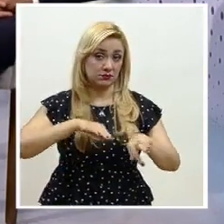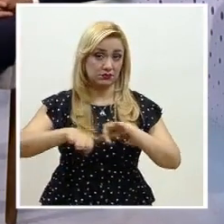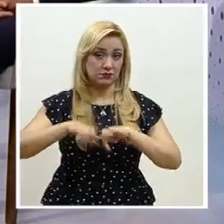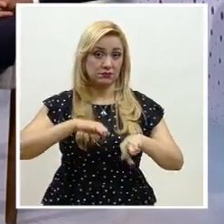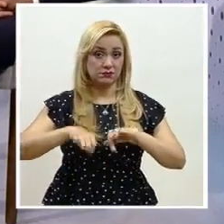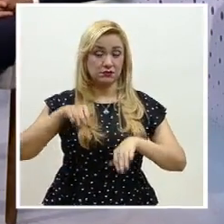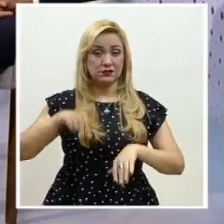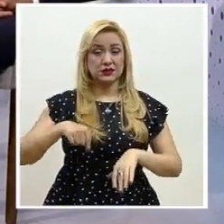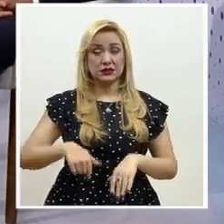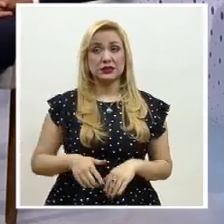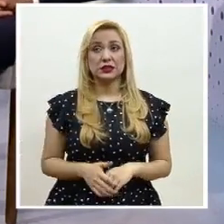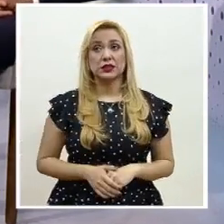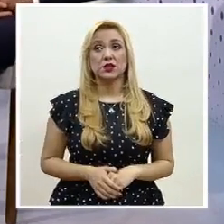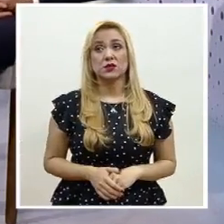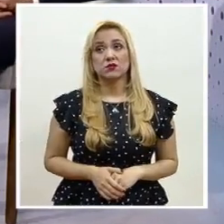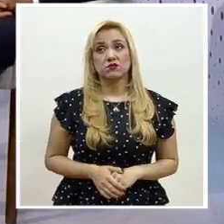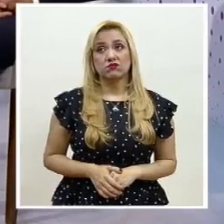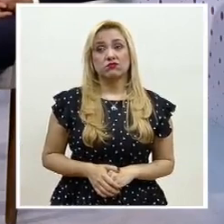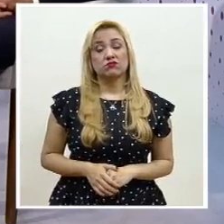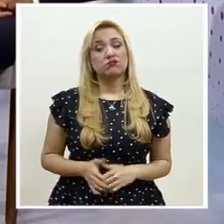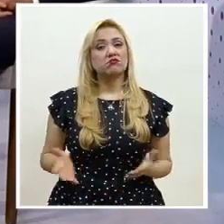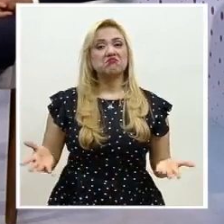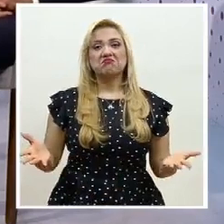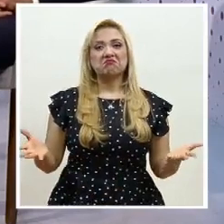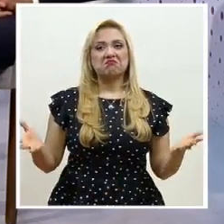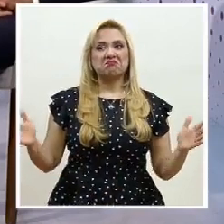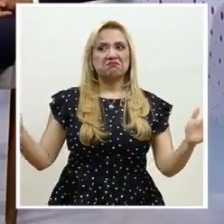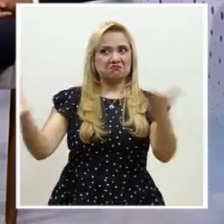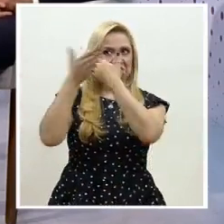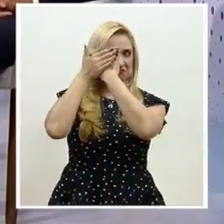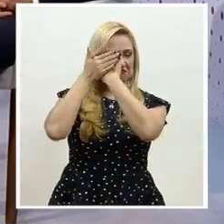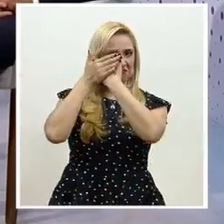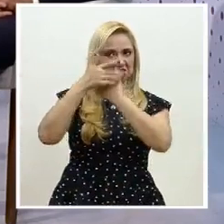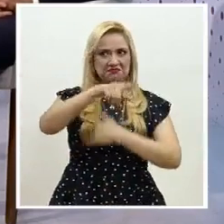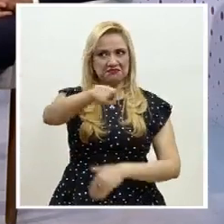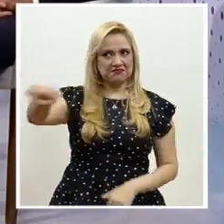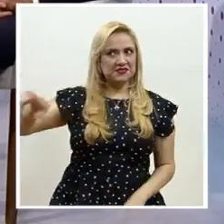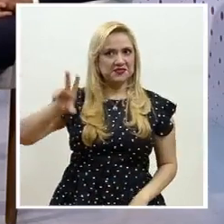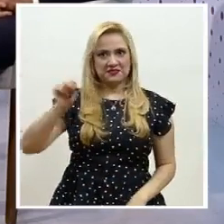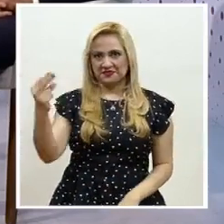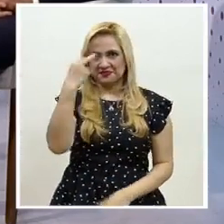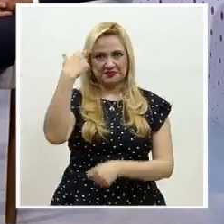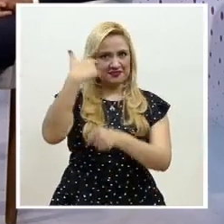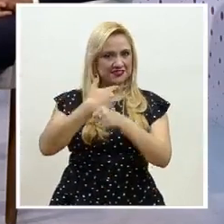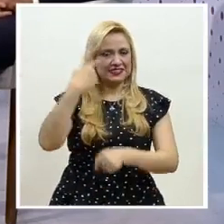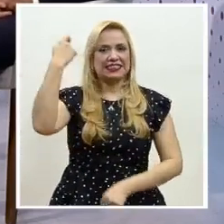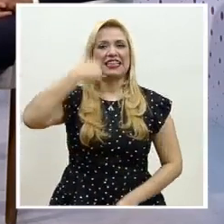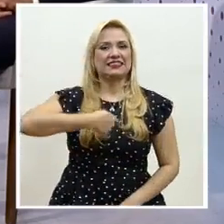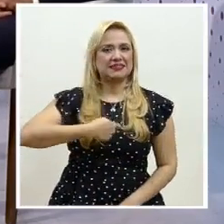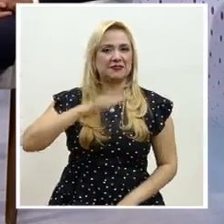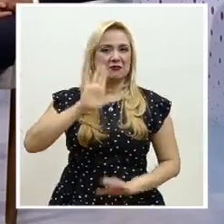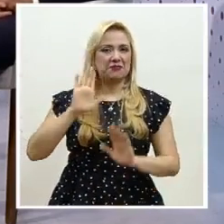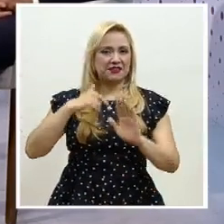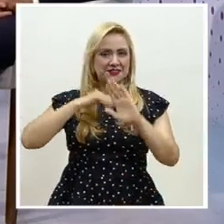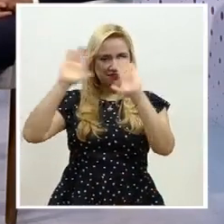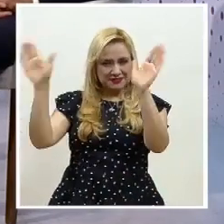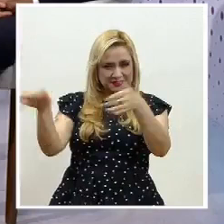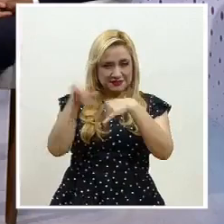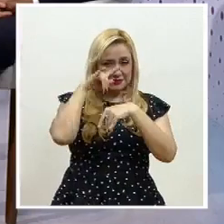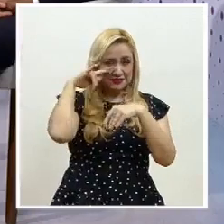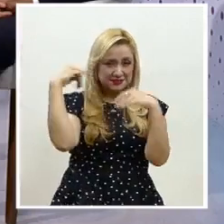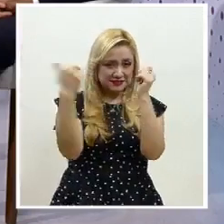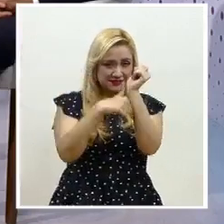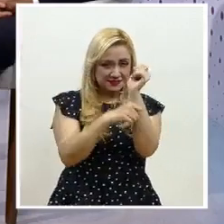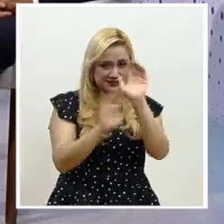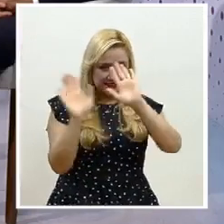estudio y cuenta es un papel que está invisibilizado para muchos actores de la sociedad. Creo que no le dan, lo aquilatan en su